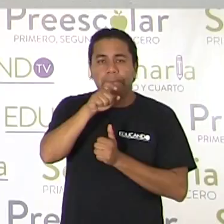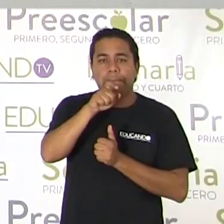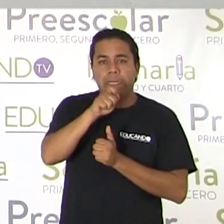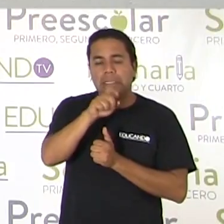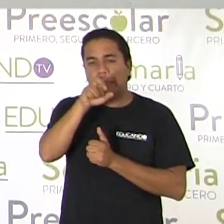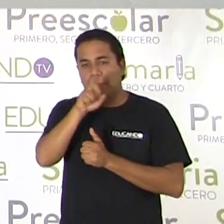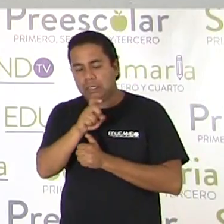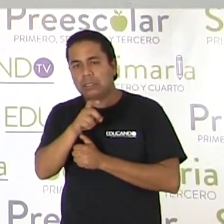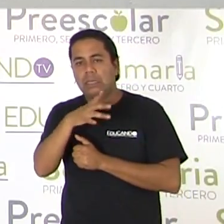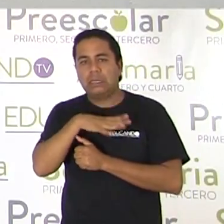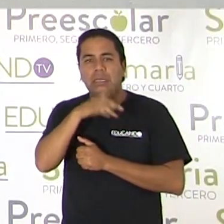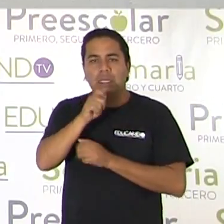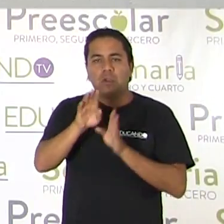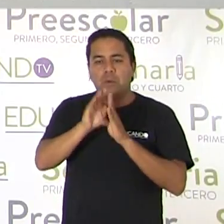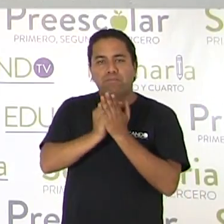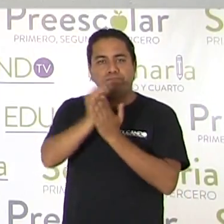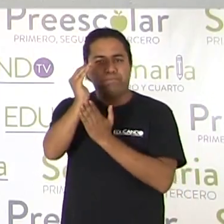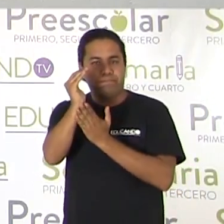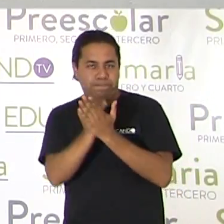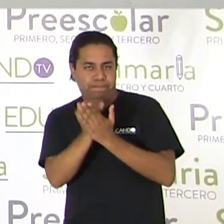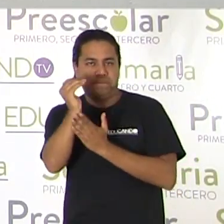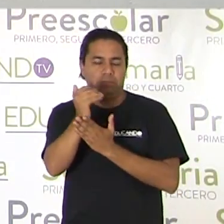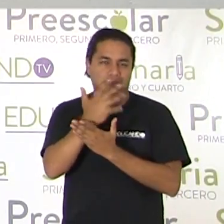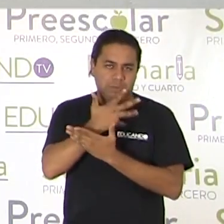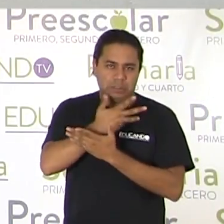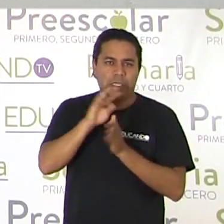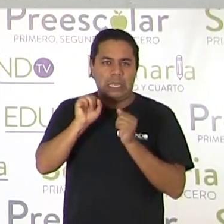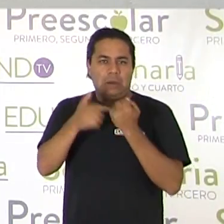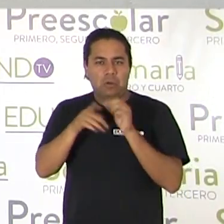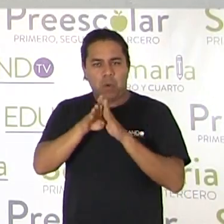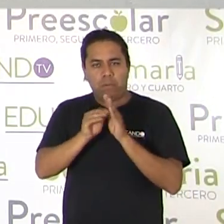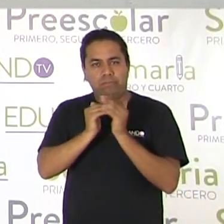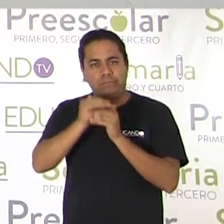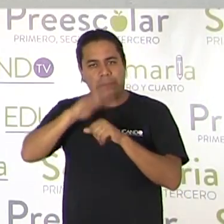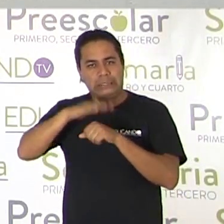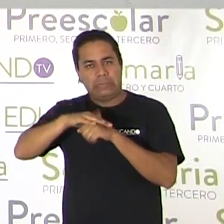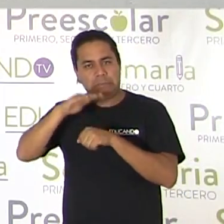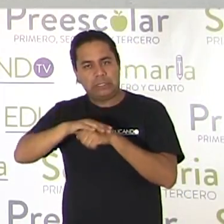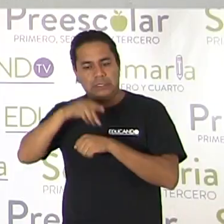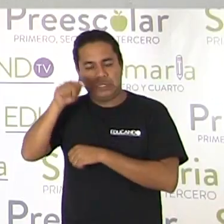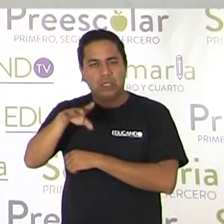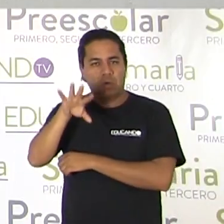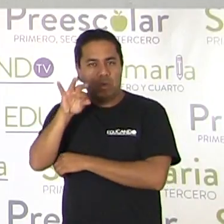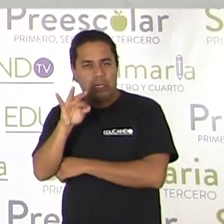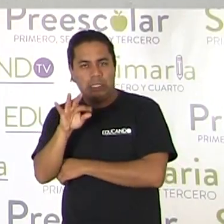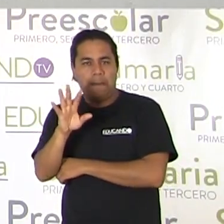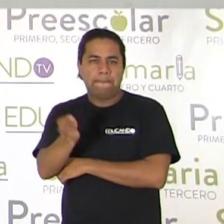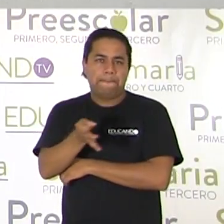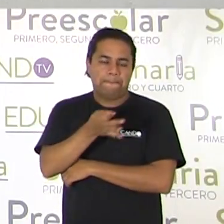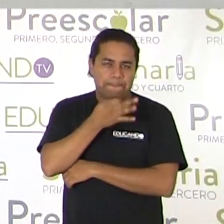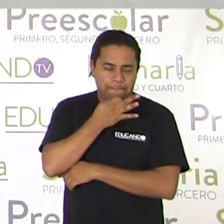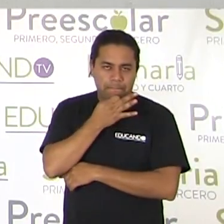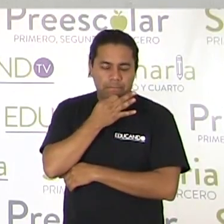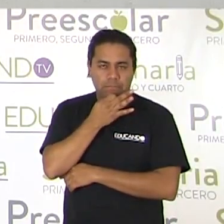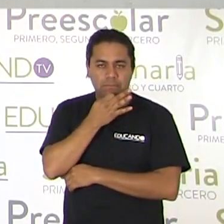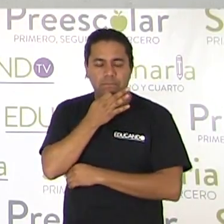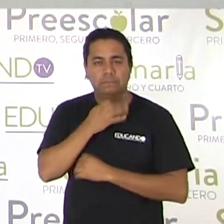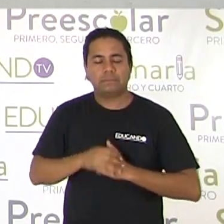cuenta, está aumentando, hay una progresión. Serían aquí 40 minutos que se